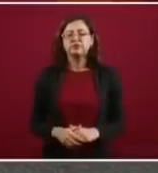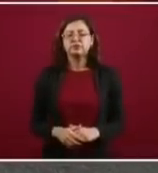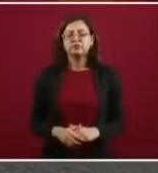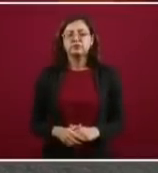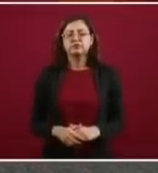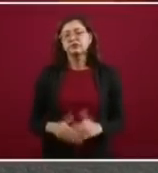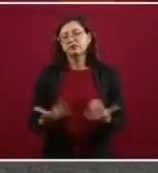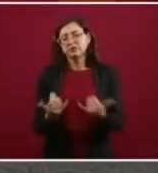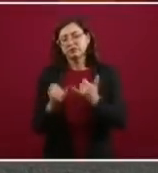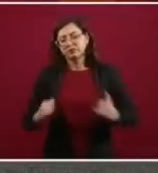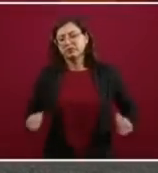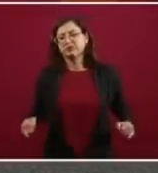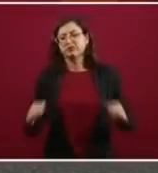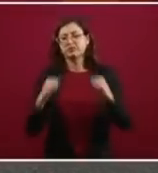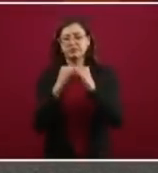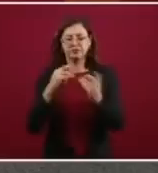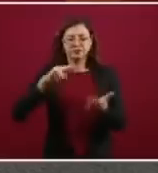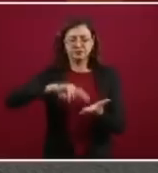de Ingeniería